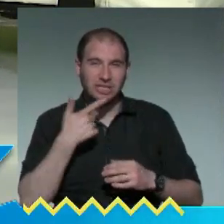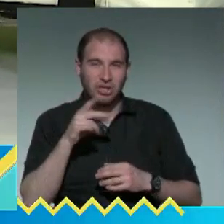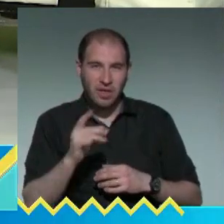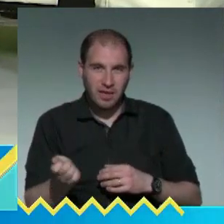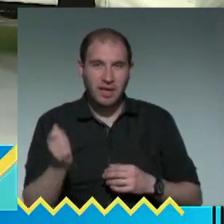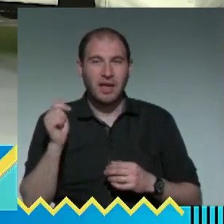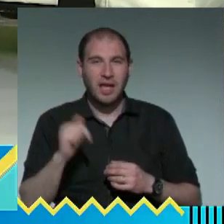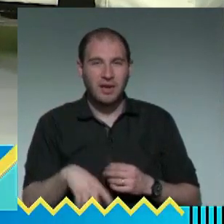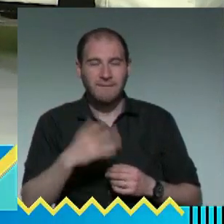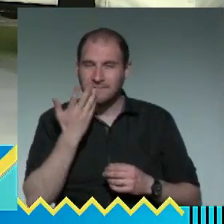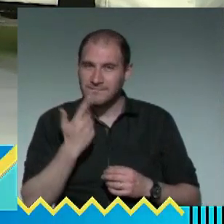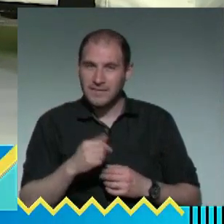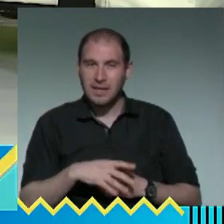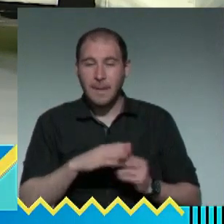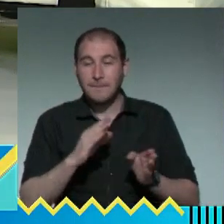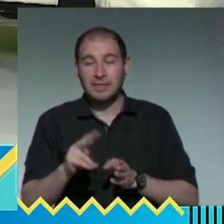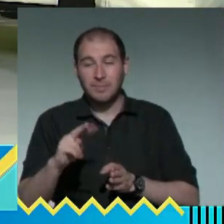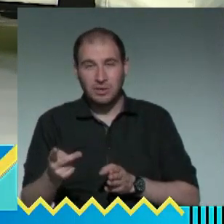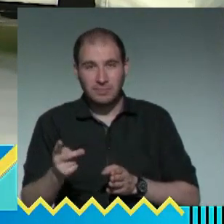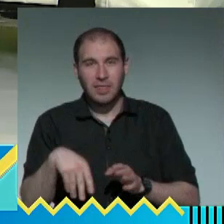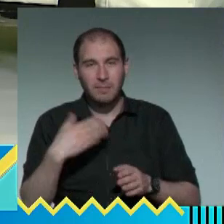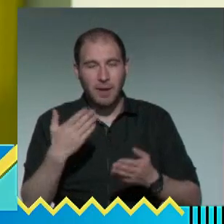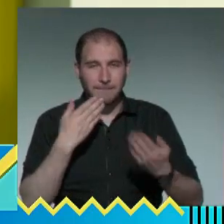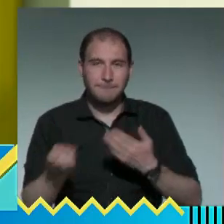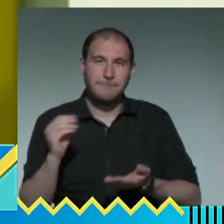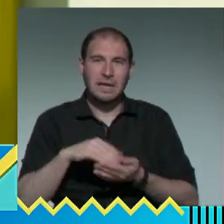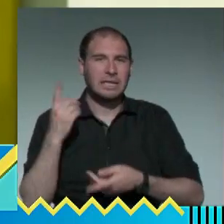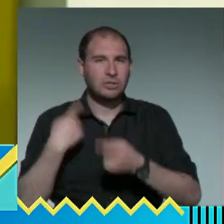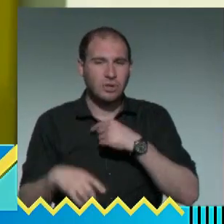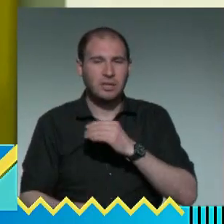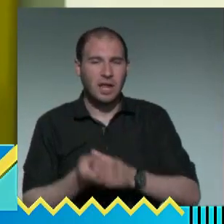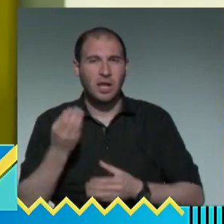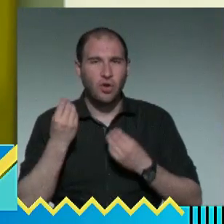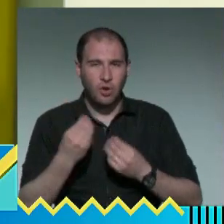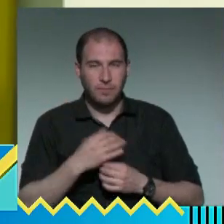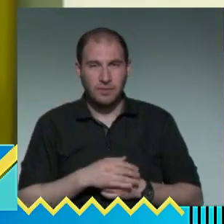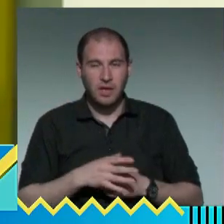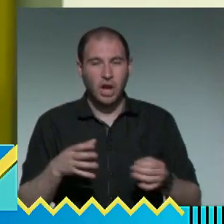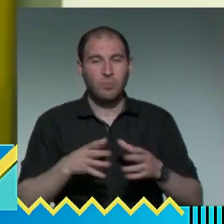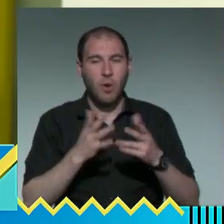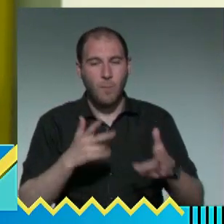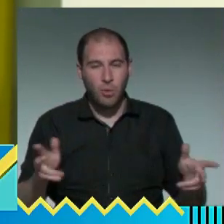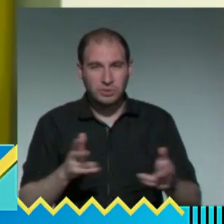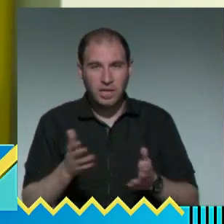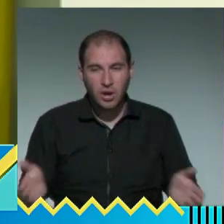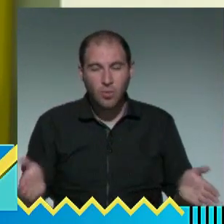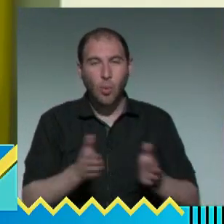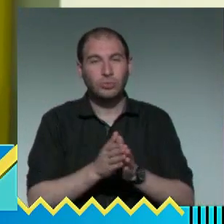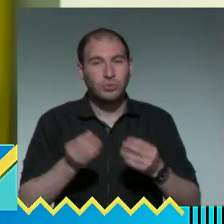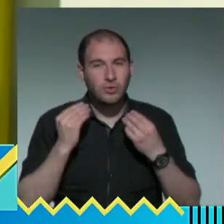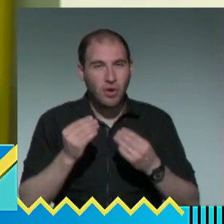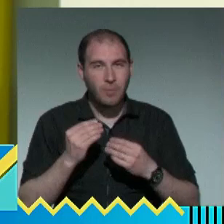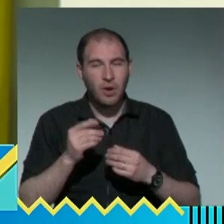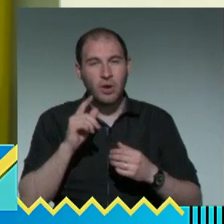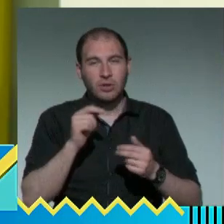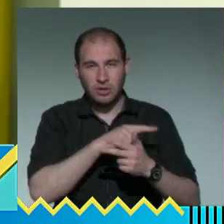nos vamos a dar este gusto. En el próximo bloque nos vamos a meter más en la historia, cómo surgió esta banda, cómo se juntaron, ¿sí?